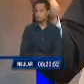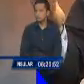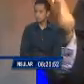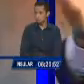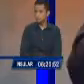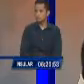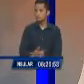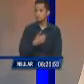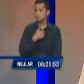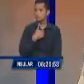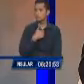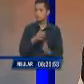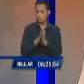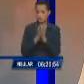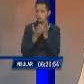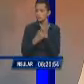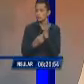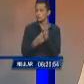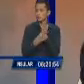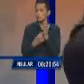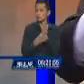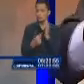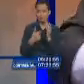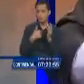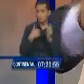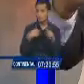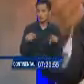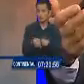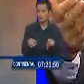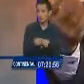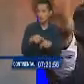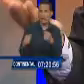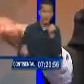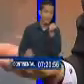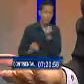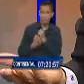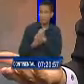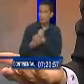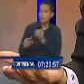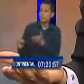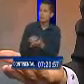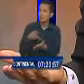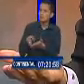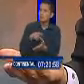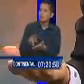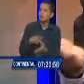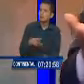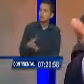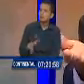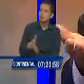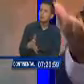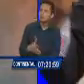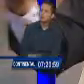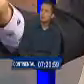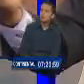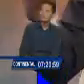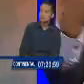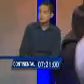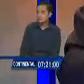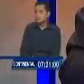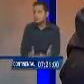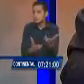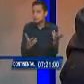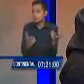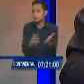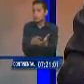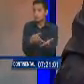mi cuenta, si mis partners en la aportación han dejado de hacerlo? Va a haber un hueco y no me van a